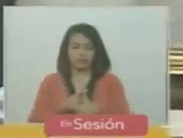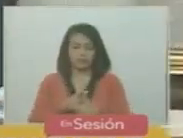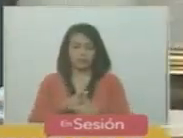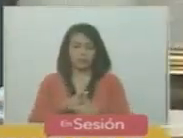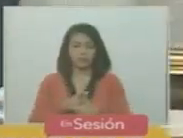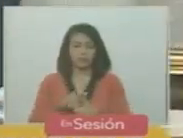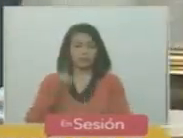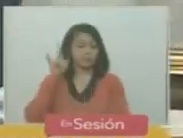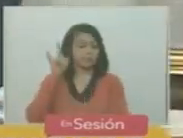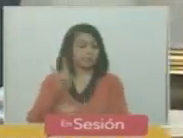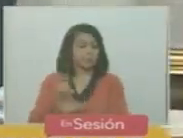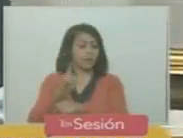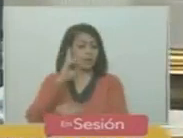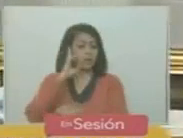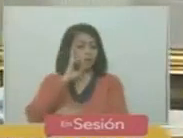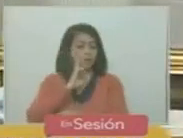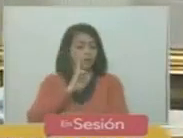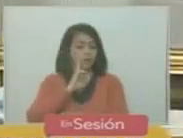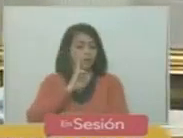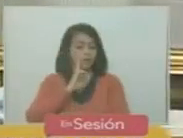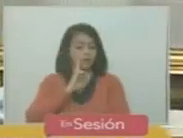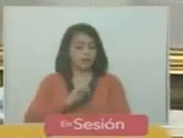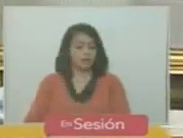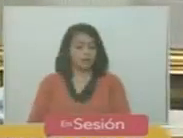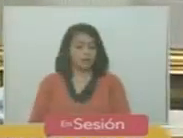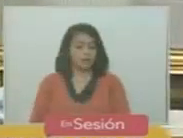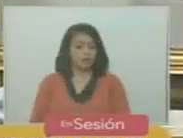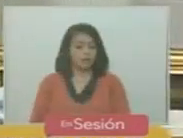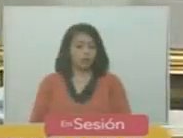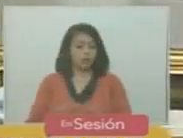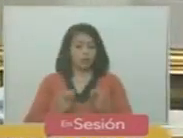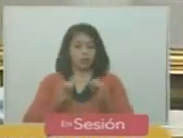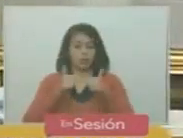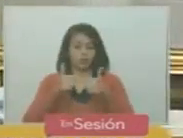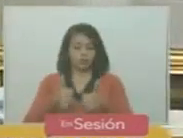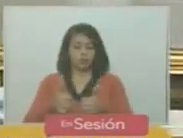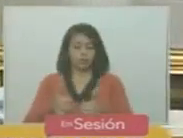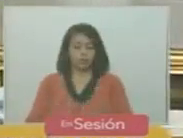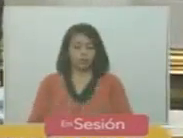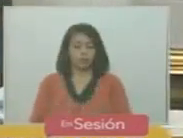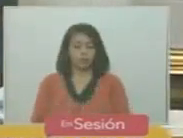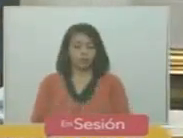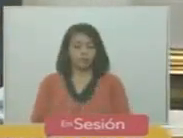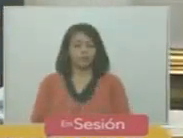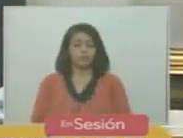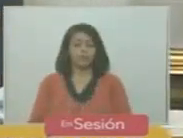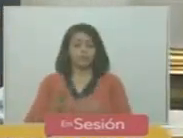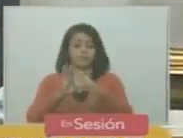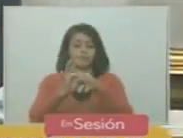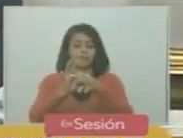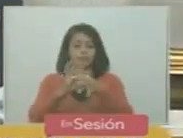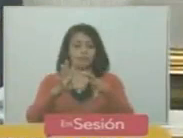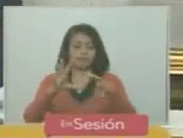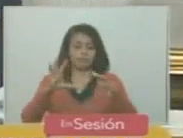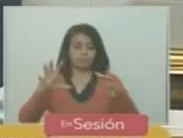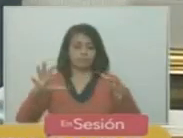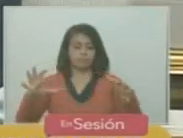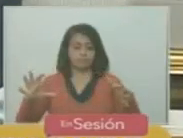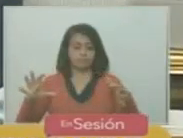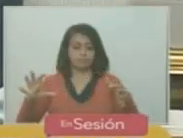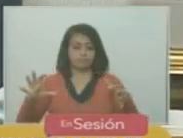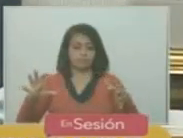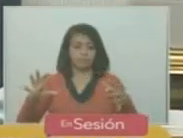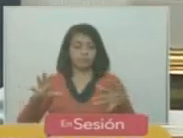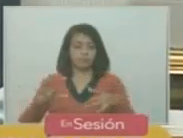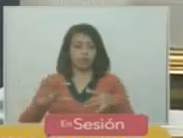La traición a Bolívar inició con la desunión de las